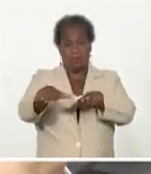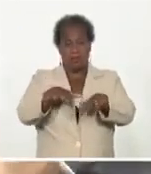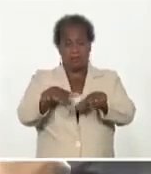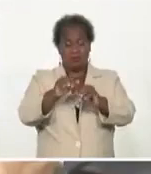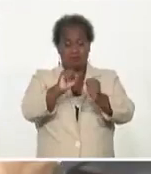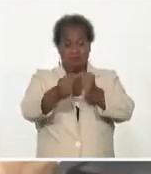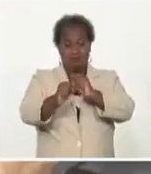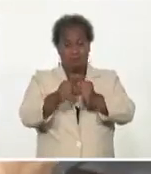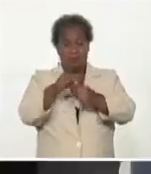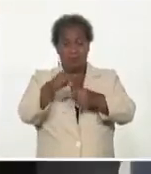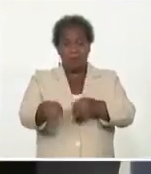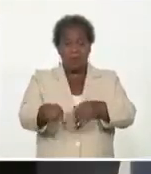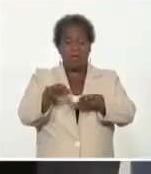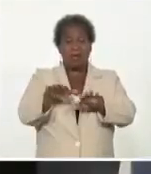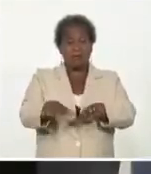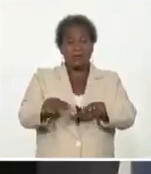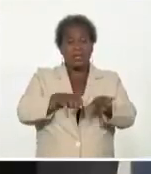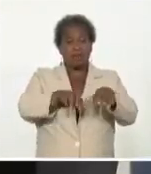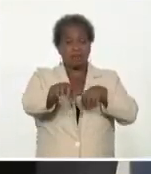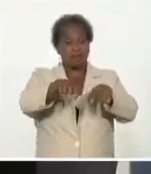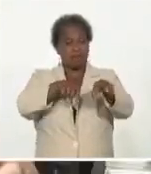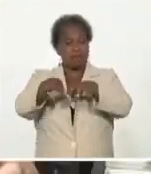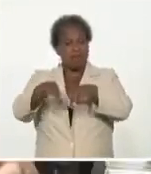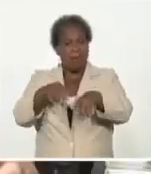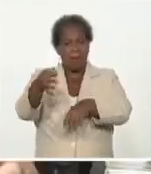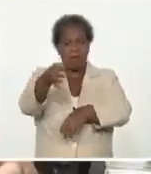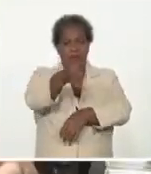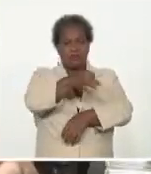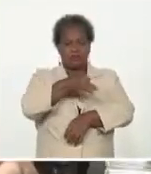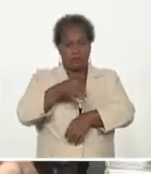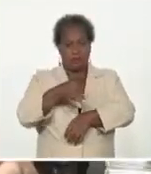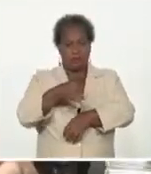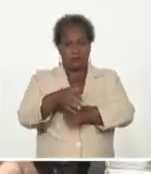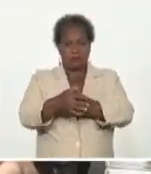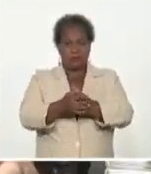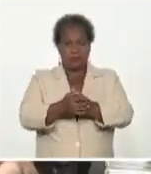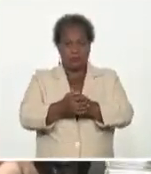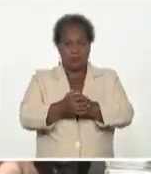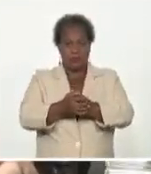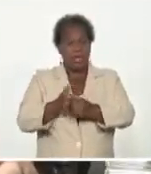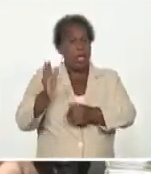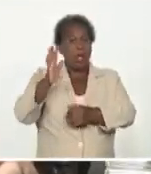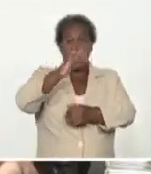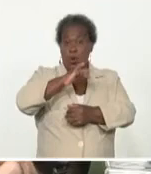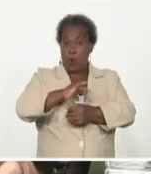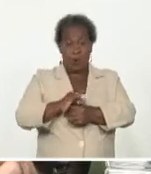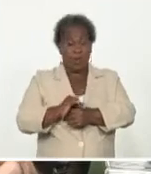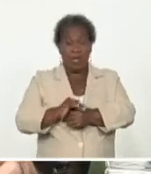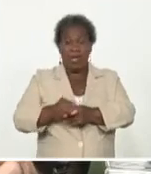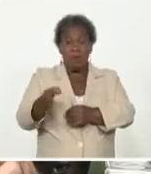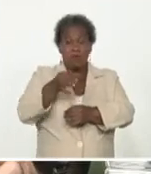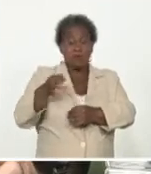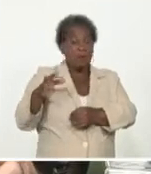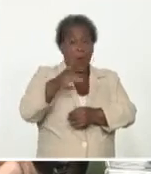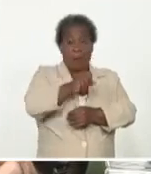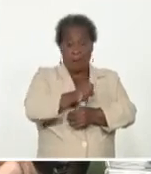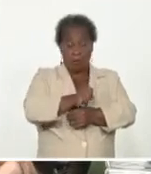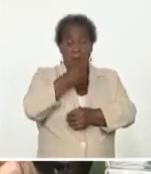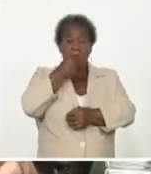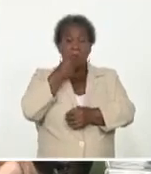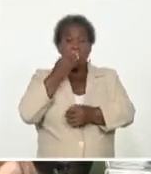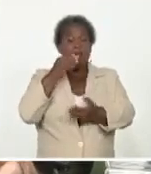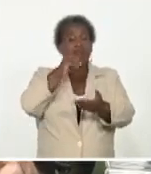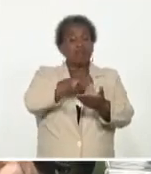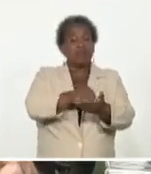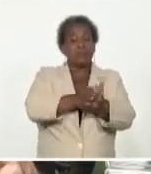la movilidad de personas hacia otros territorios. Que inclusive no tiene que ser en todo el municipio. A lo mejor usted va a San Miguel y dice, y esto